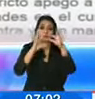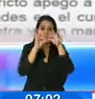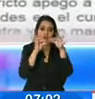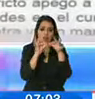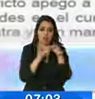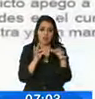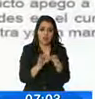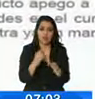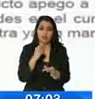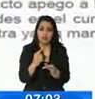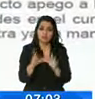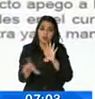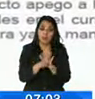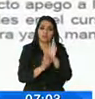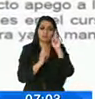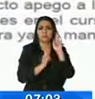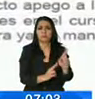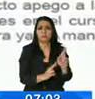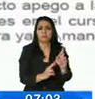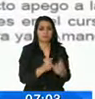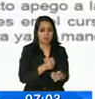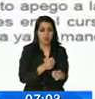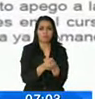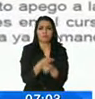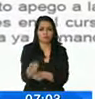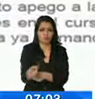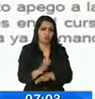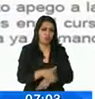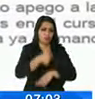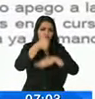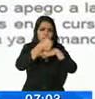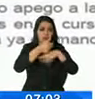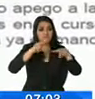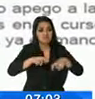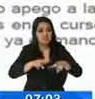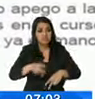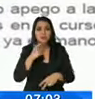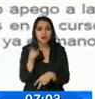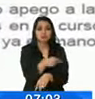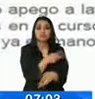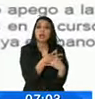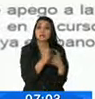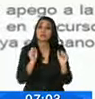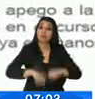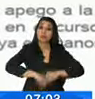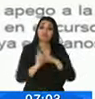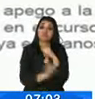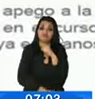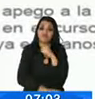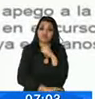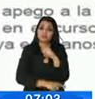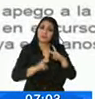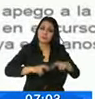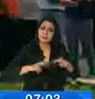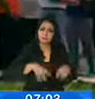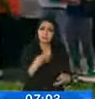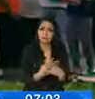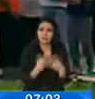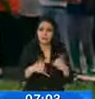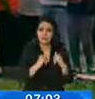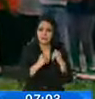en estricto apego a la ley brindará a las autoridades todas las facilidades en el curso de la investigación penal pertinente.